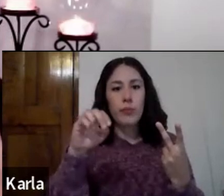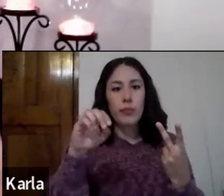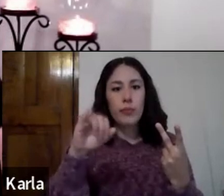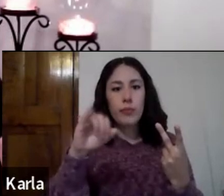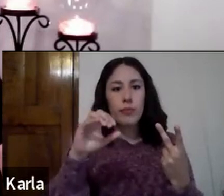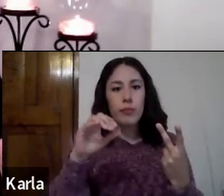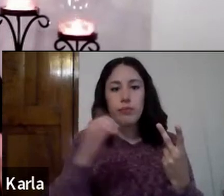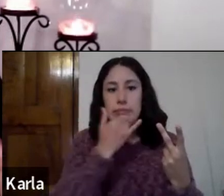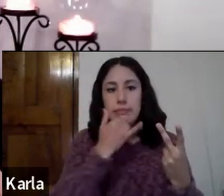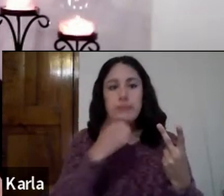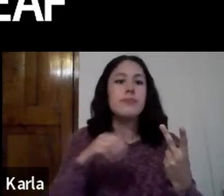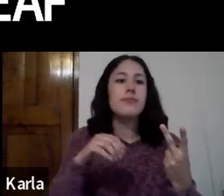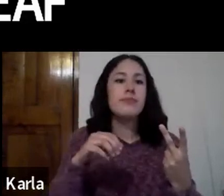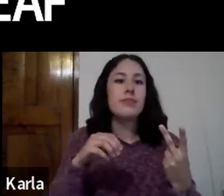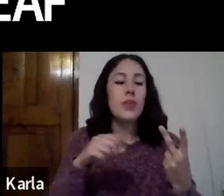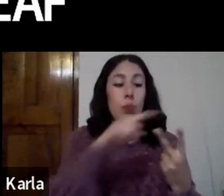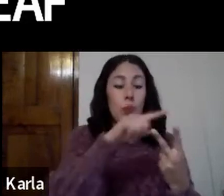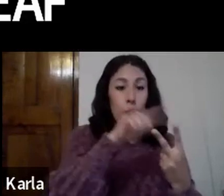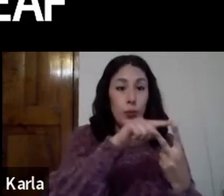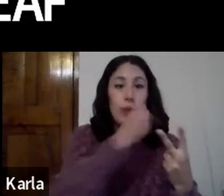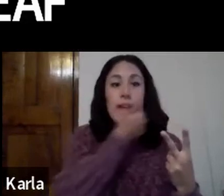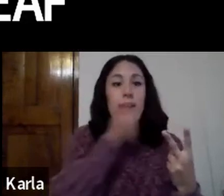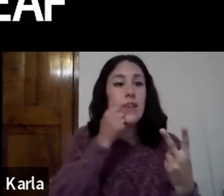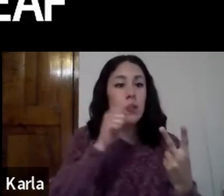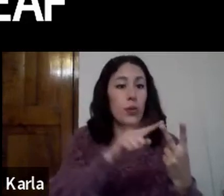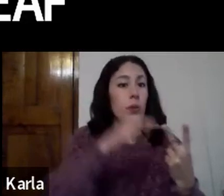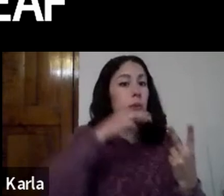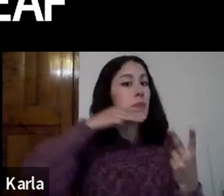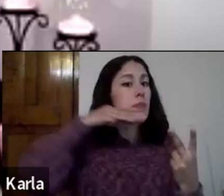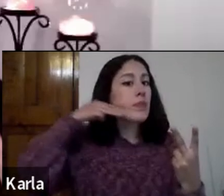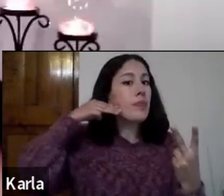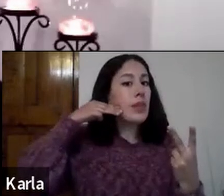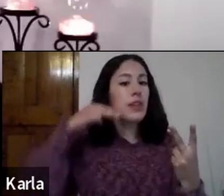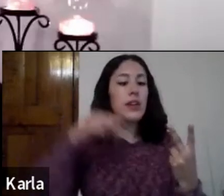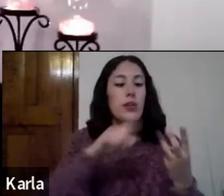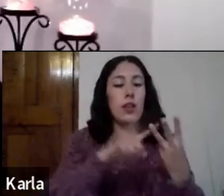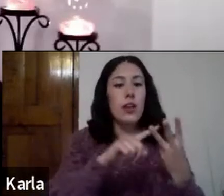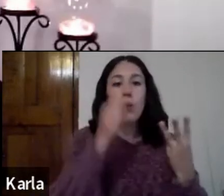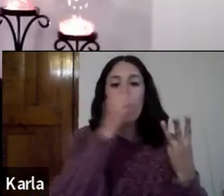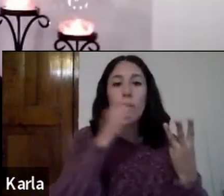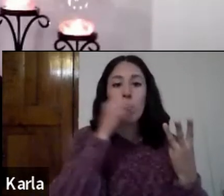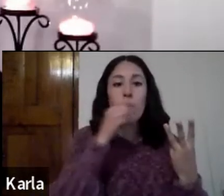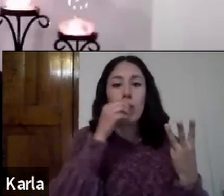las obras de misericordia y la oración ayuno y penitencia obras de misericordia y oración